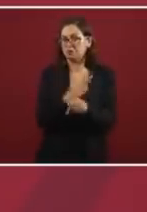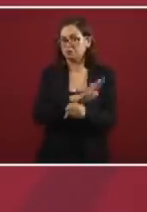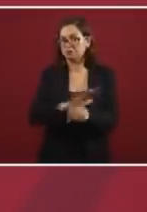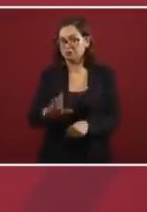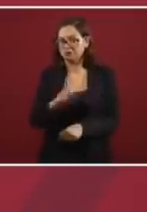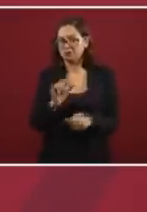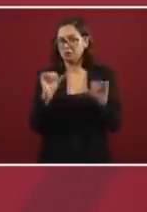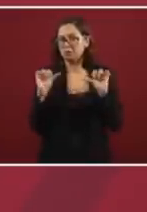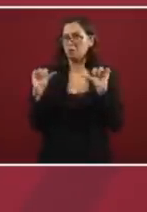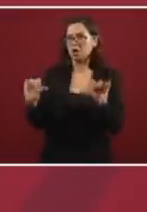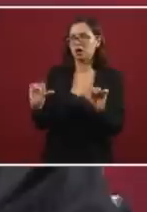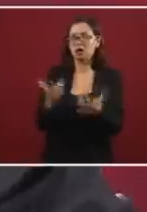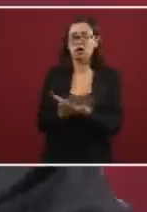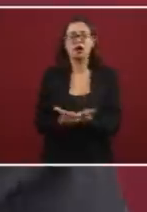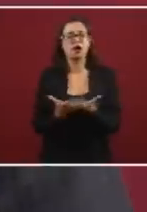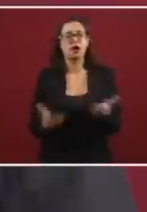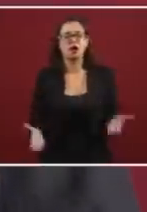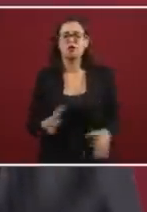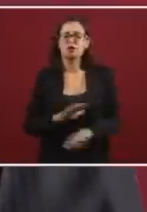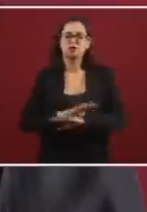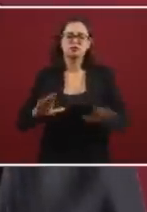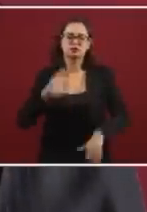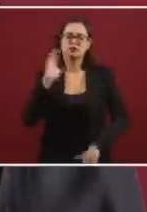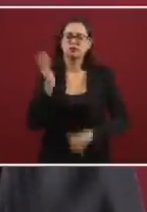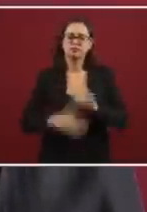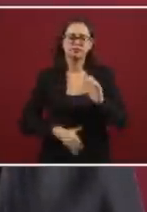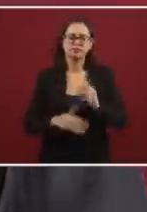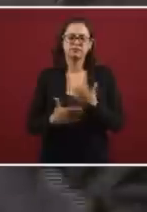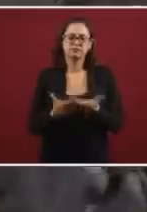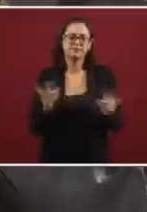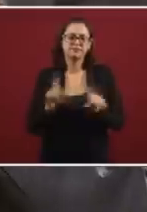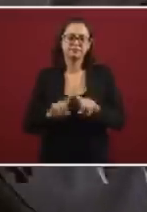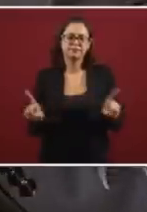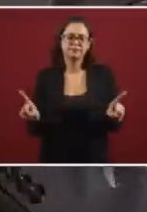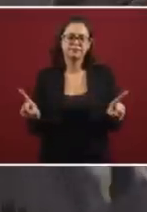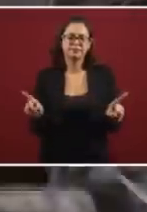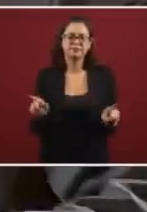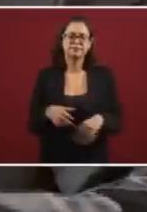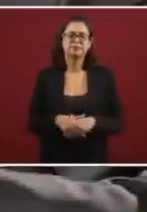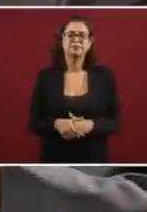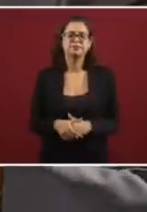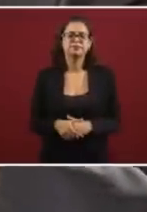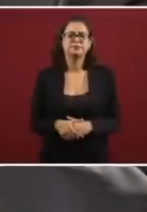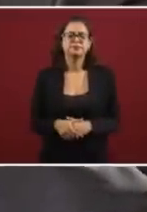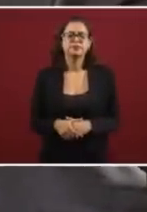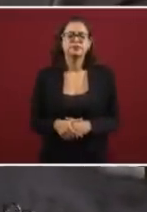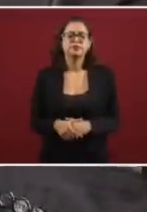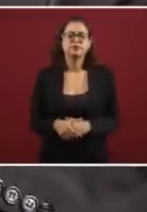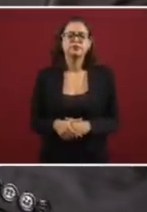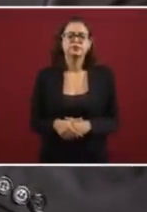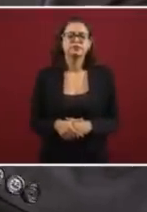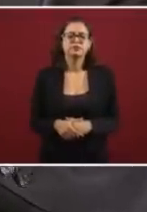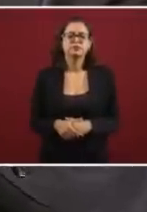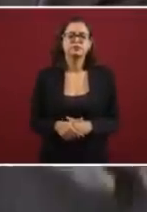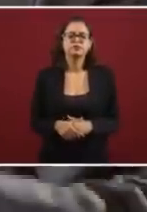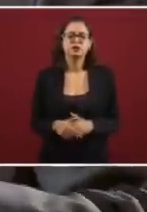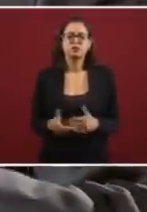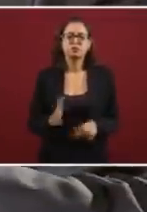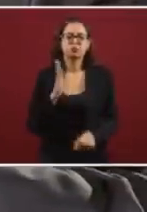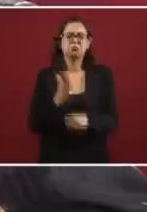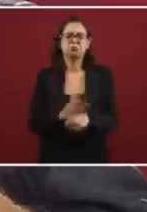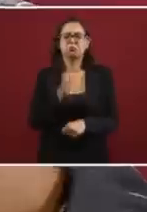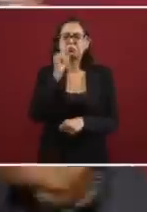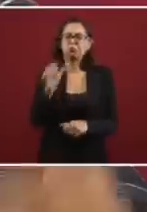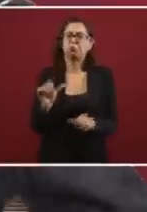así eso ya terminó ya éste no se permite la impunidad